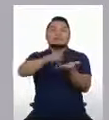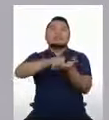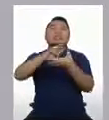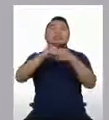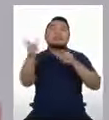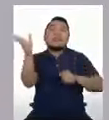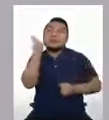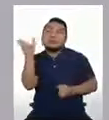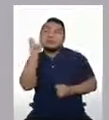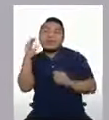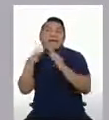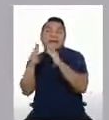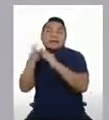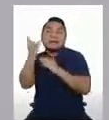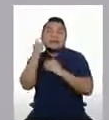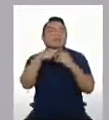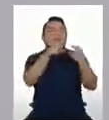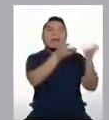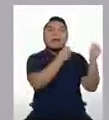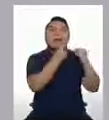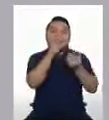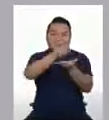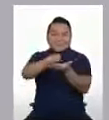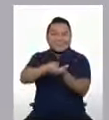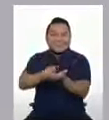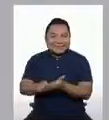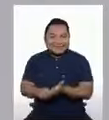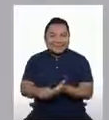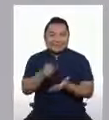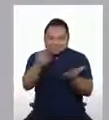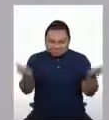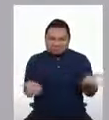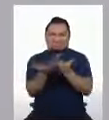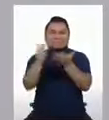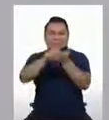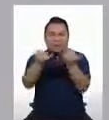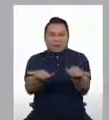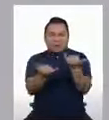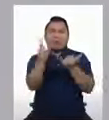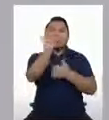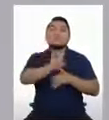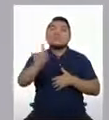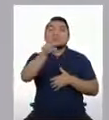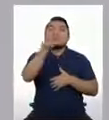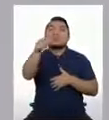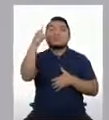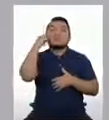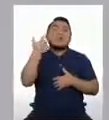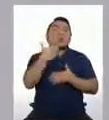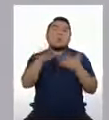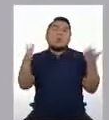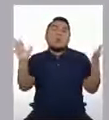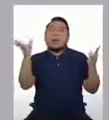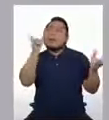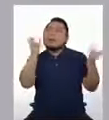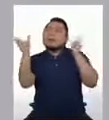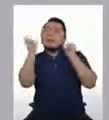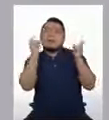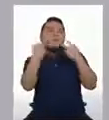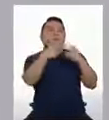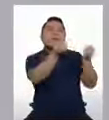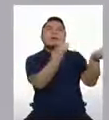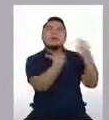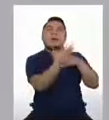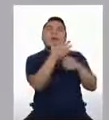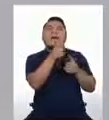que escuchamos en casa y de otros familiares. Te animo a escribirlas ahora, utilizando tus anotaciones de una de las historias